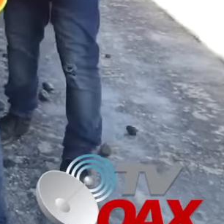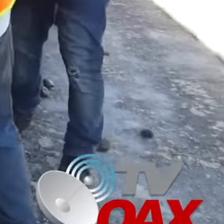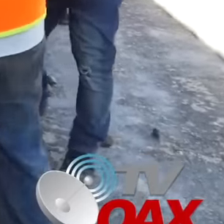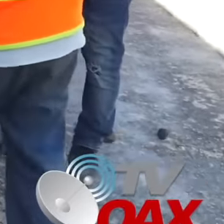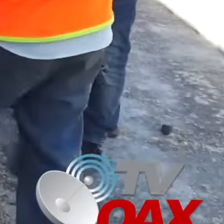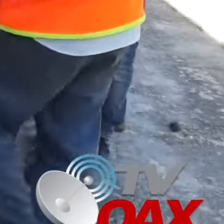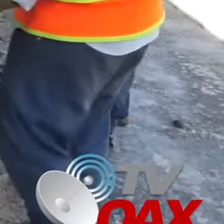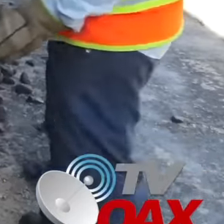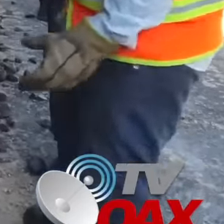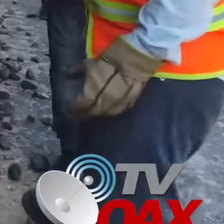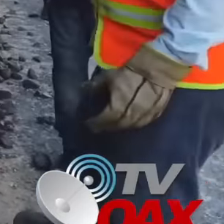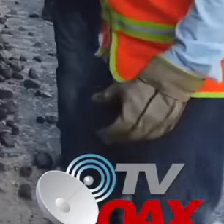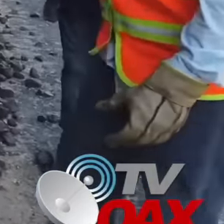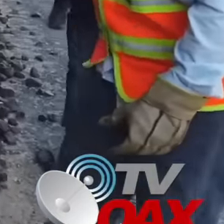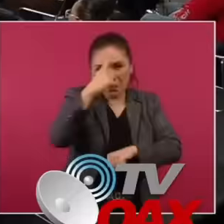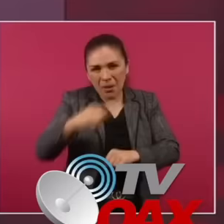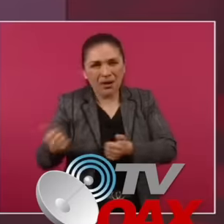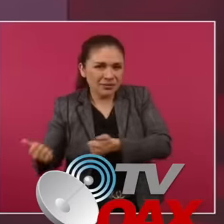trasladando